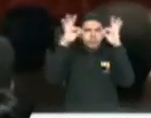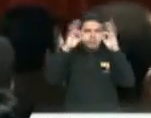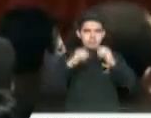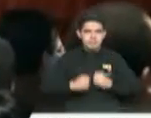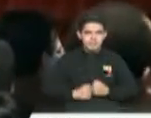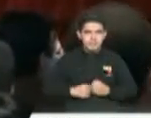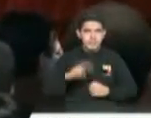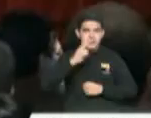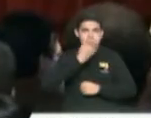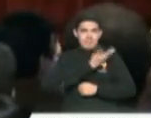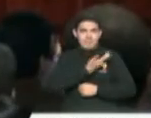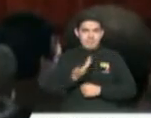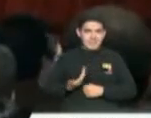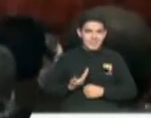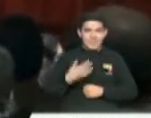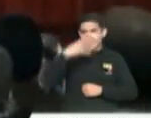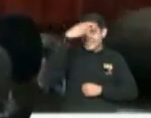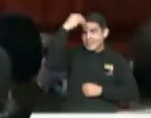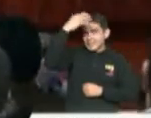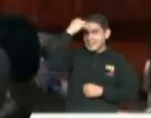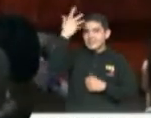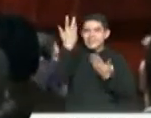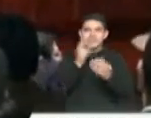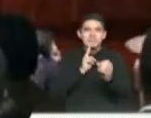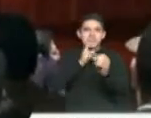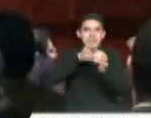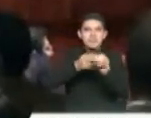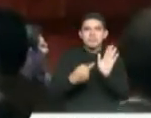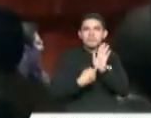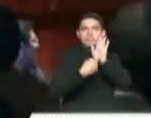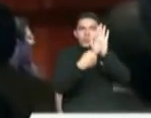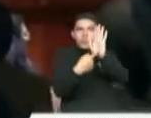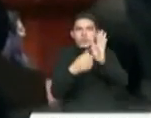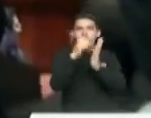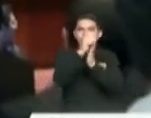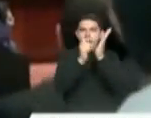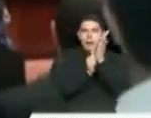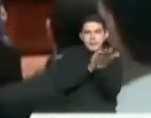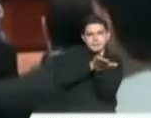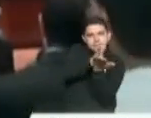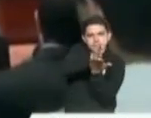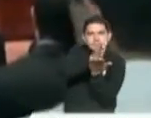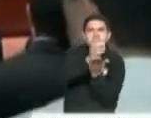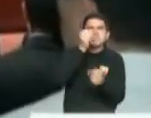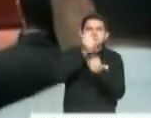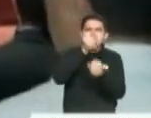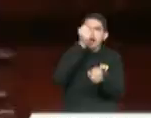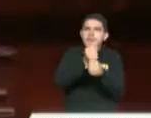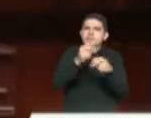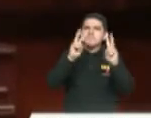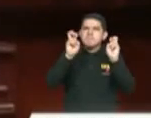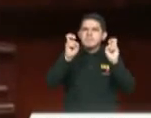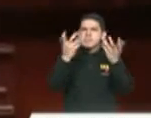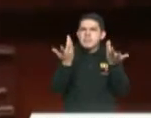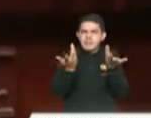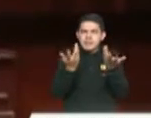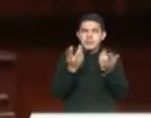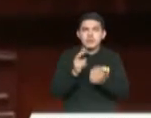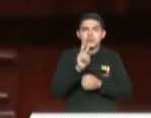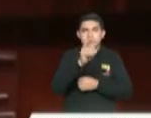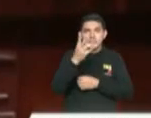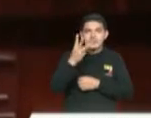vicepresidente de la república jorge glass participó en la presentación de la agenda nacional de energía 2016 2040